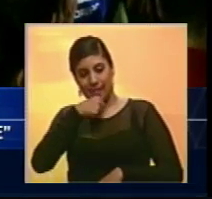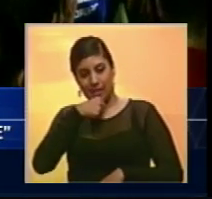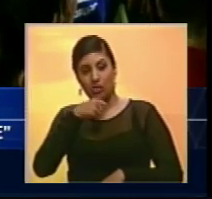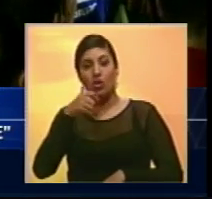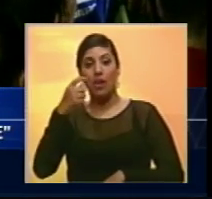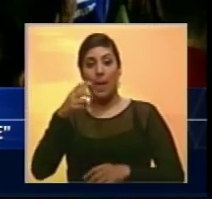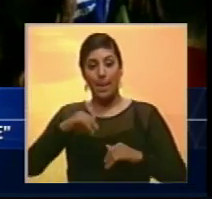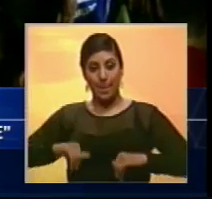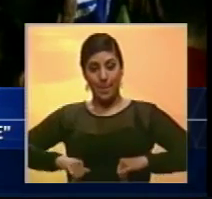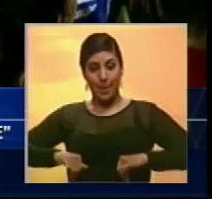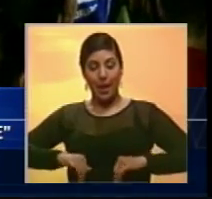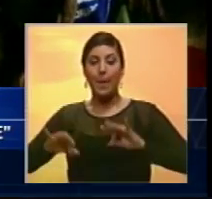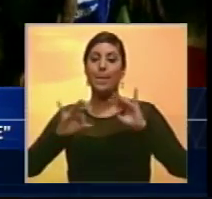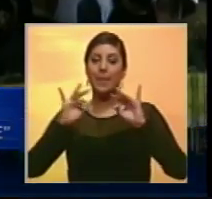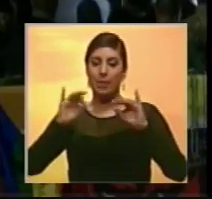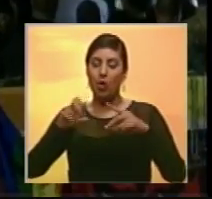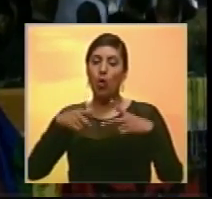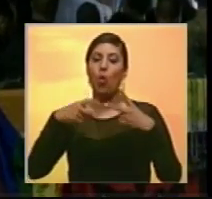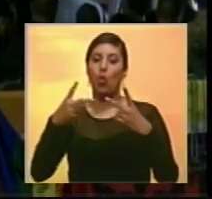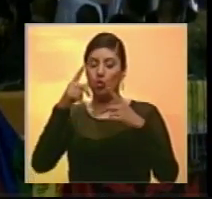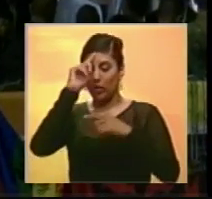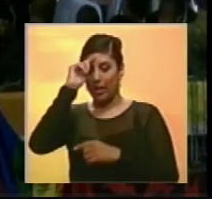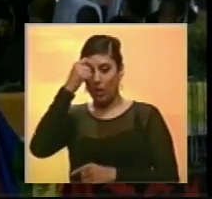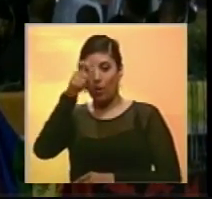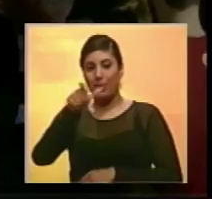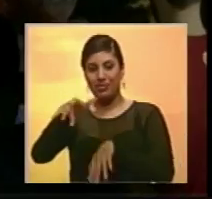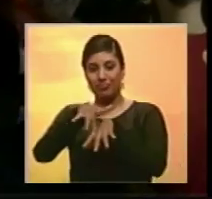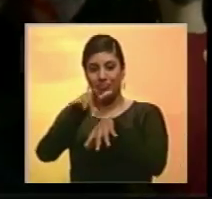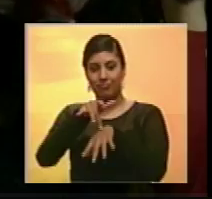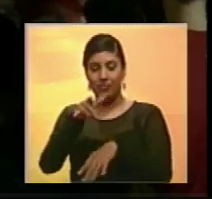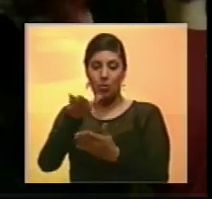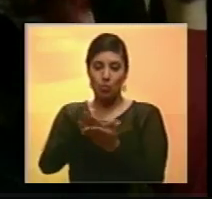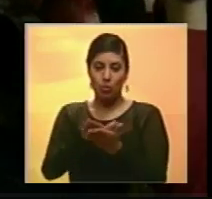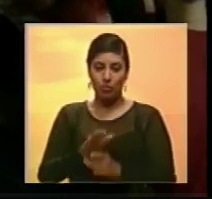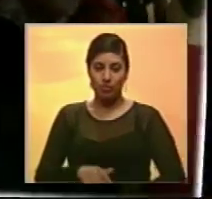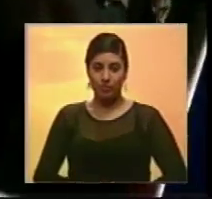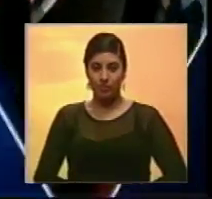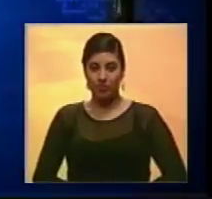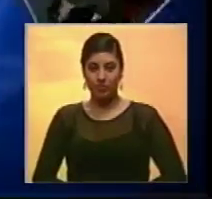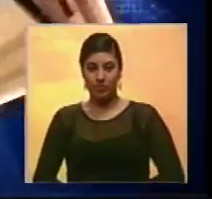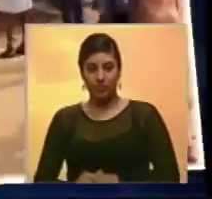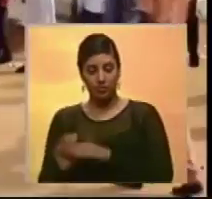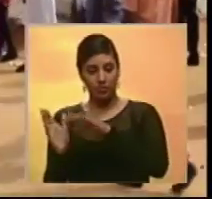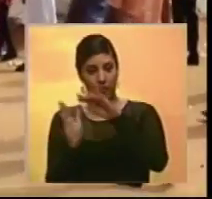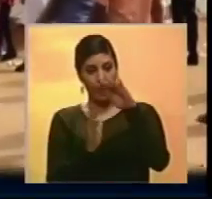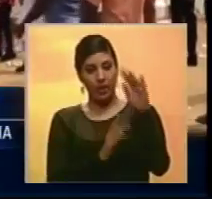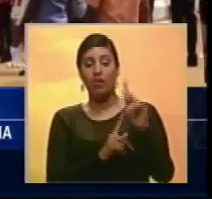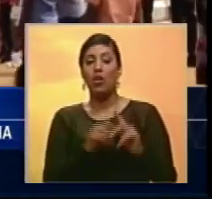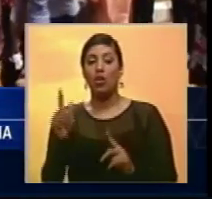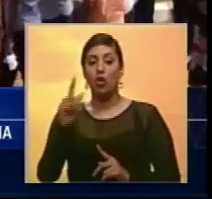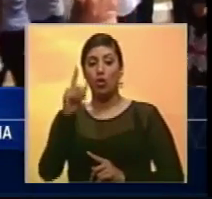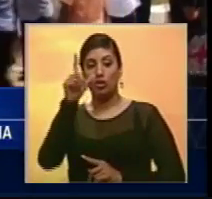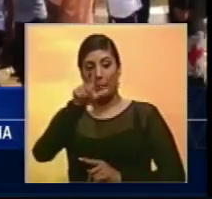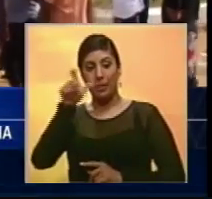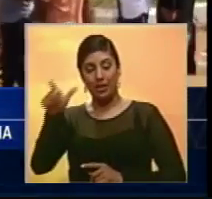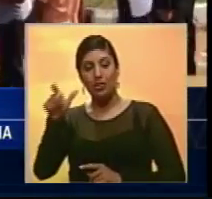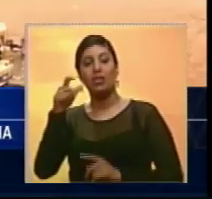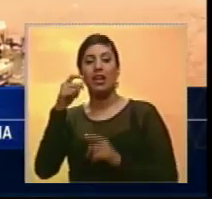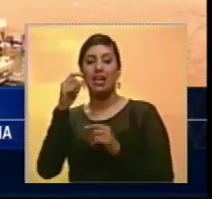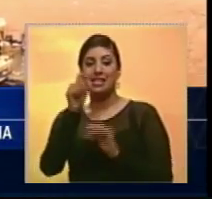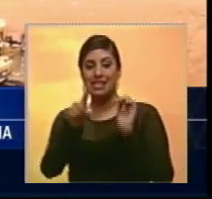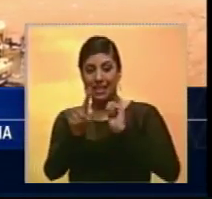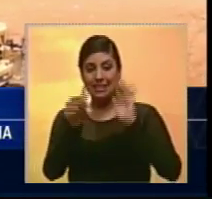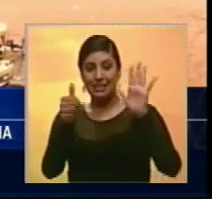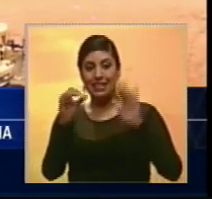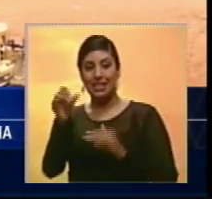El bar planea realizar otro evento en memoria de los fallecidos. En Nigeria, al menos 160